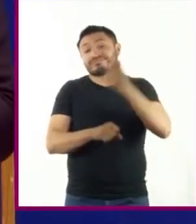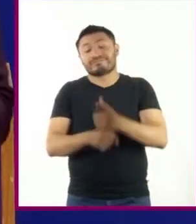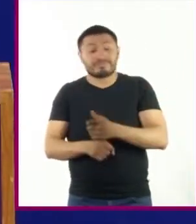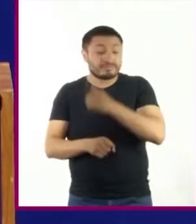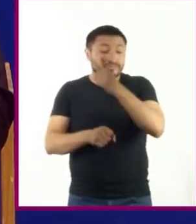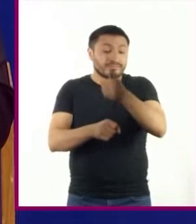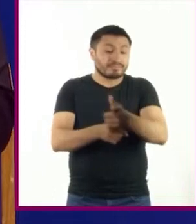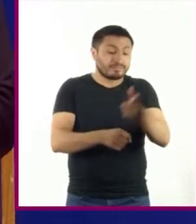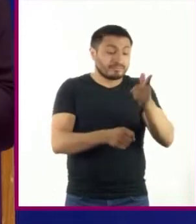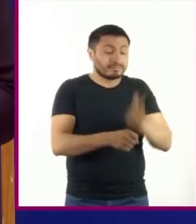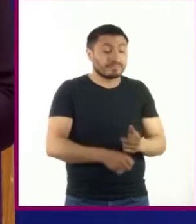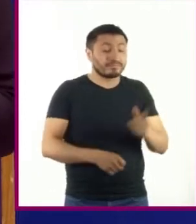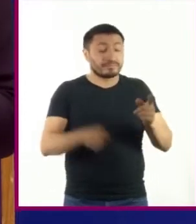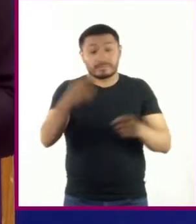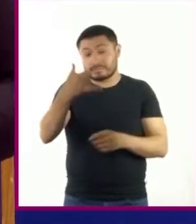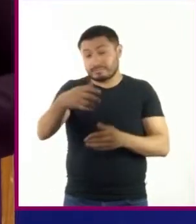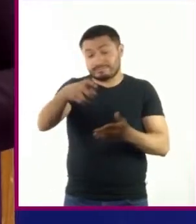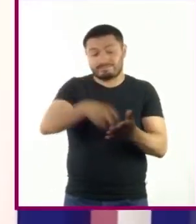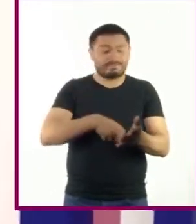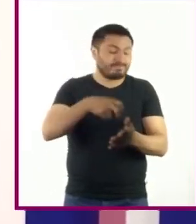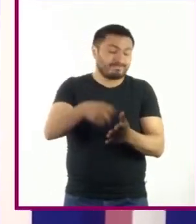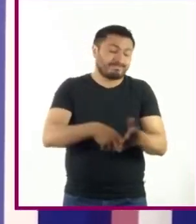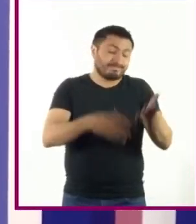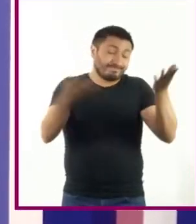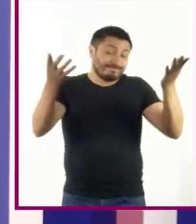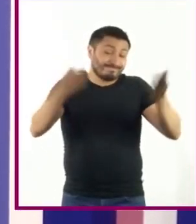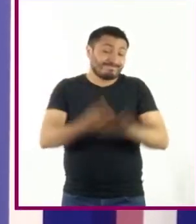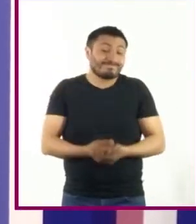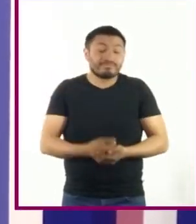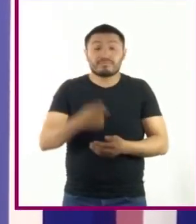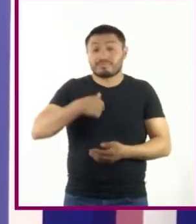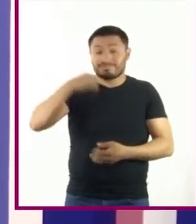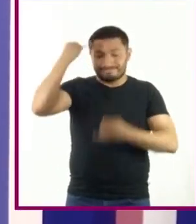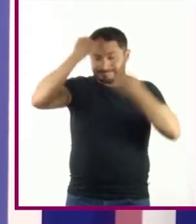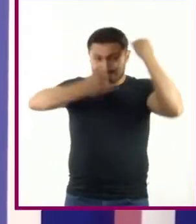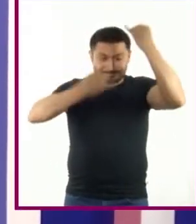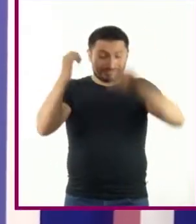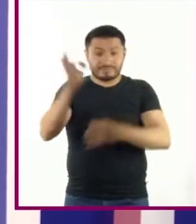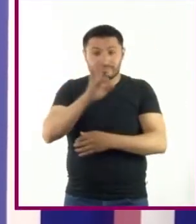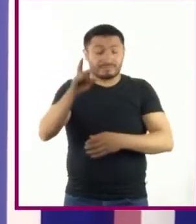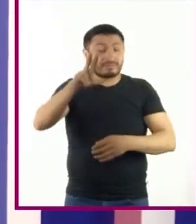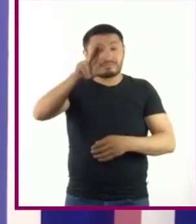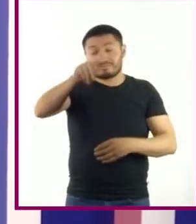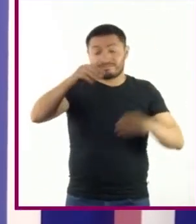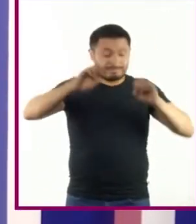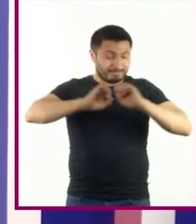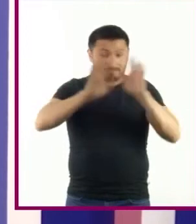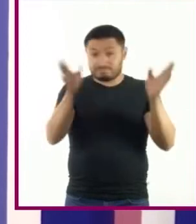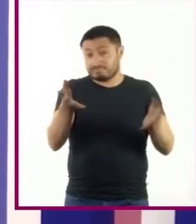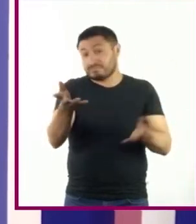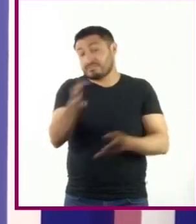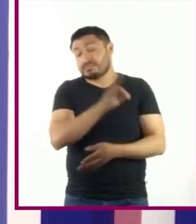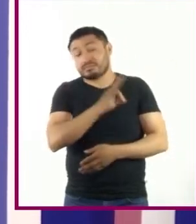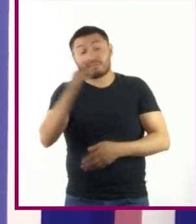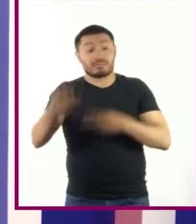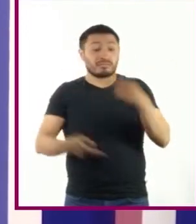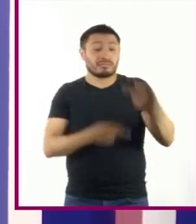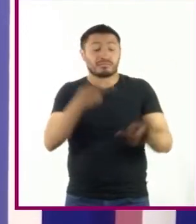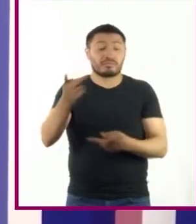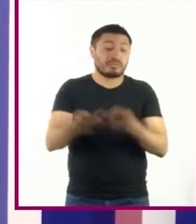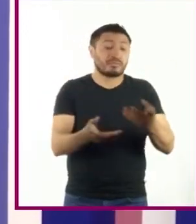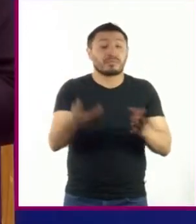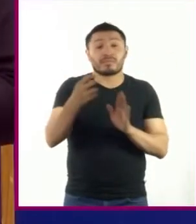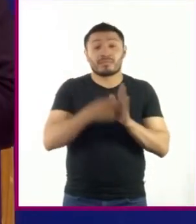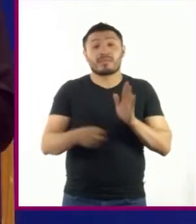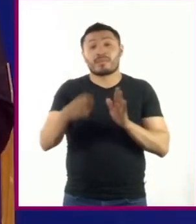marcas y correcciones. Y me imagino que si algo no nos queda claro, podemos preguntar a quien nos corrigió qué quiso